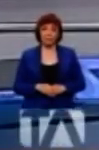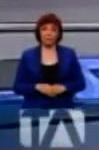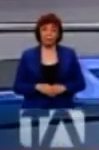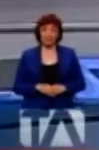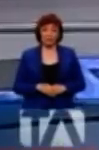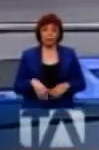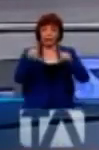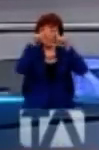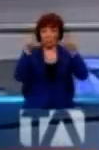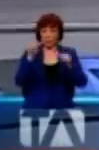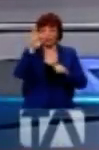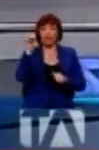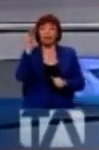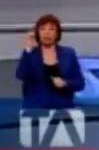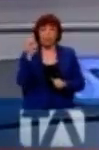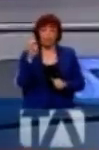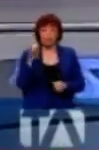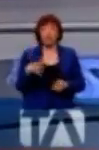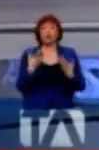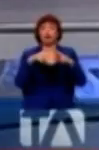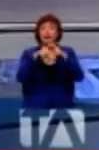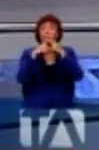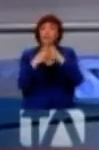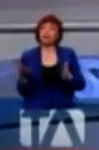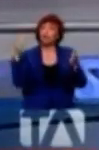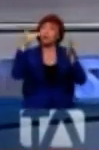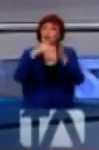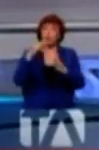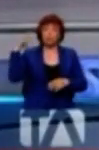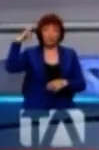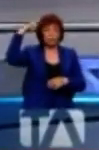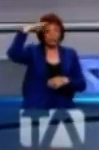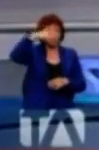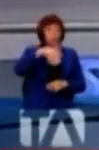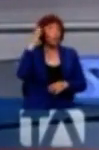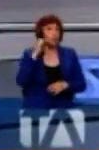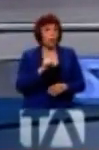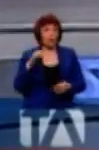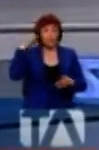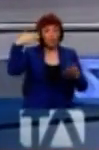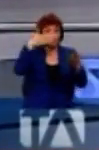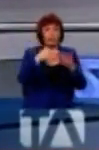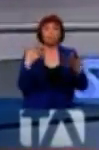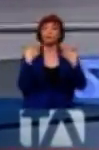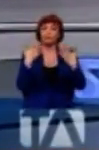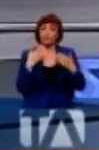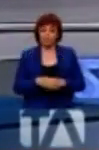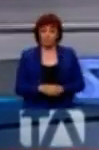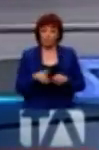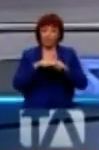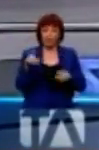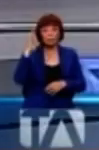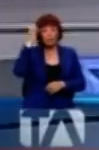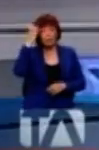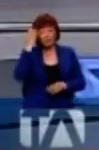La compañía TAME retomará la ruta Guayaquil-Cuenca a fin de mes. La medida genera optimismo en el sector turístico ecuatoriano, aunque no deja de